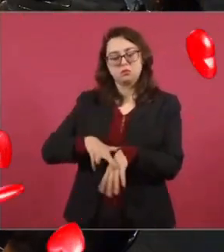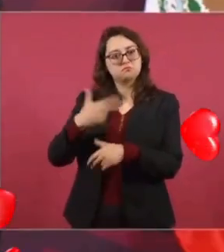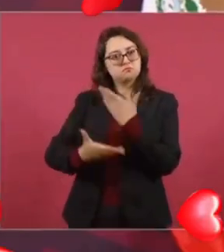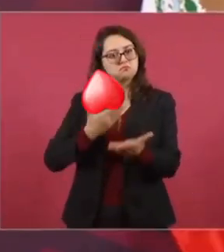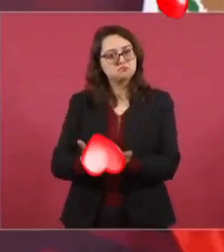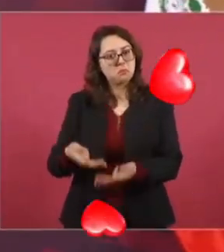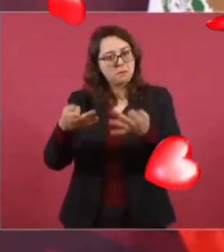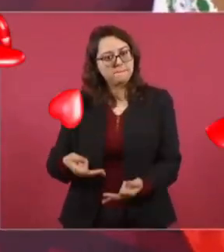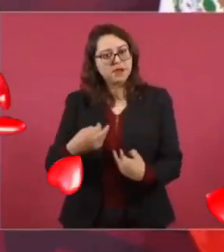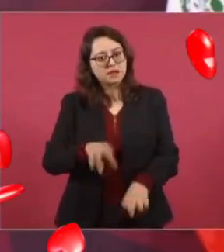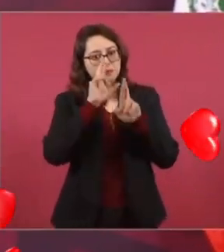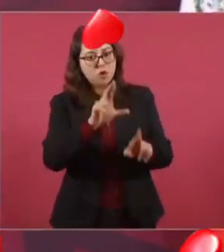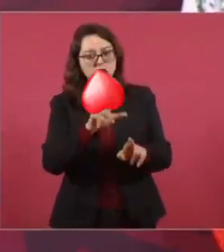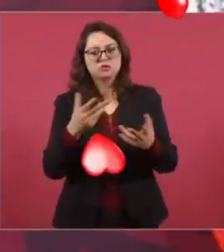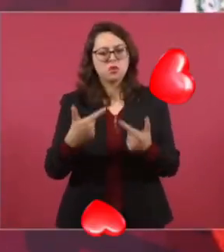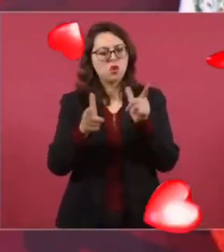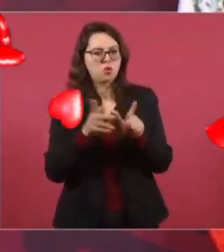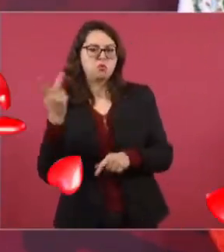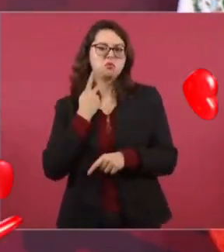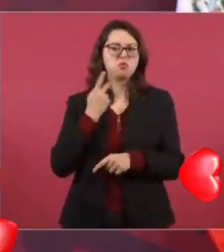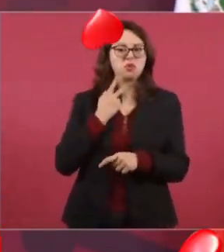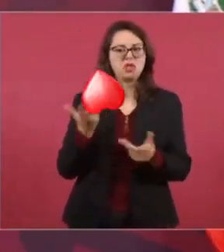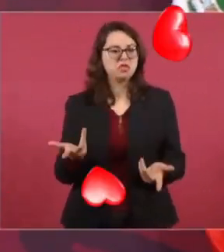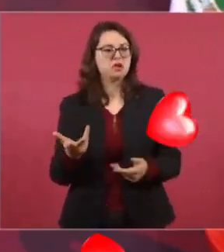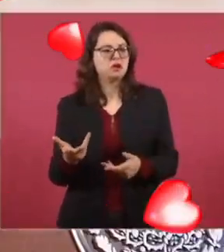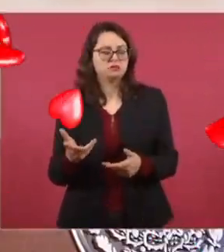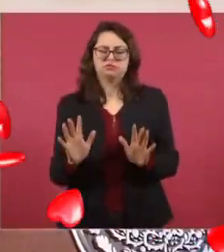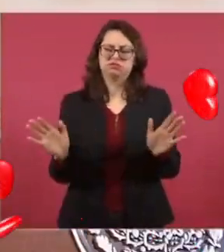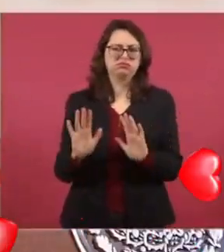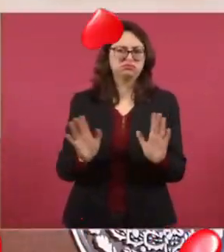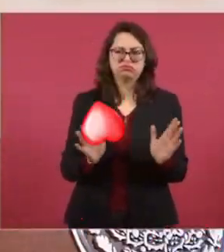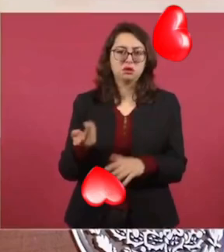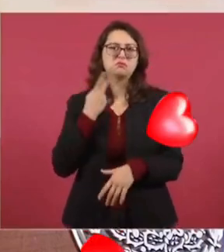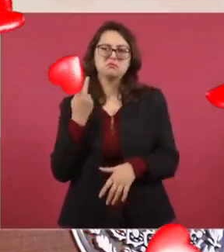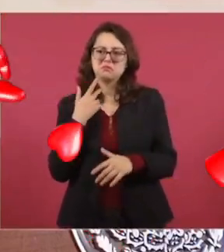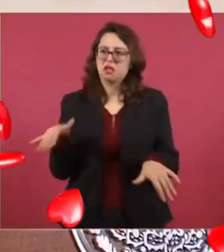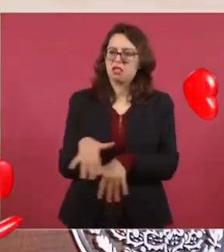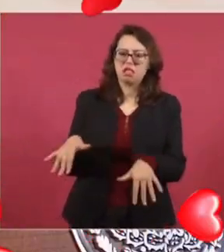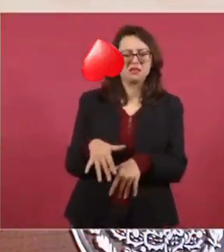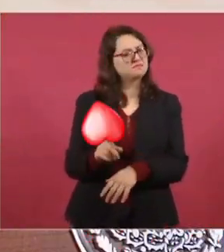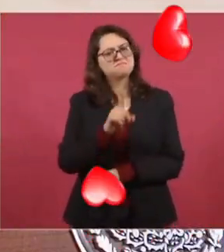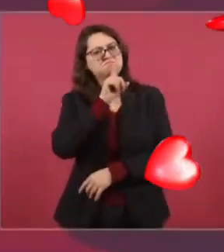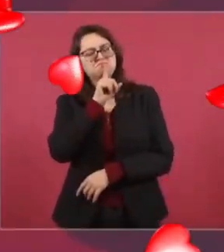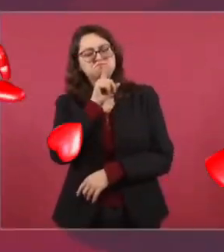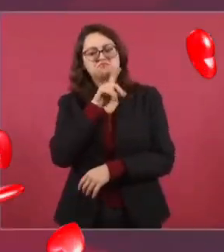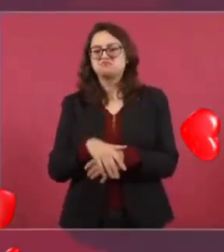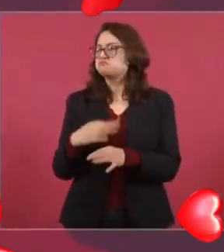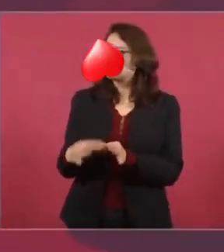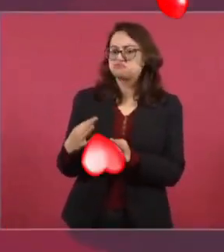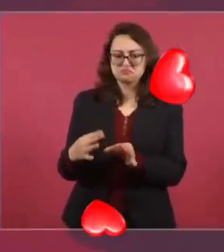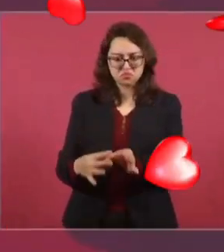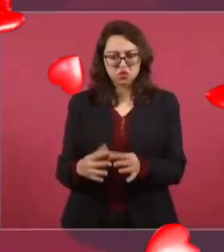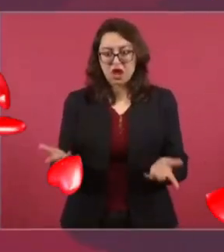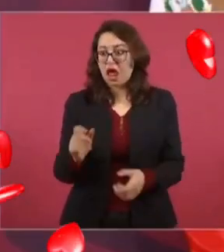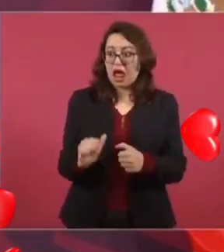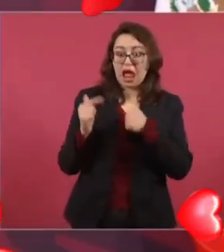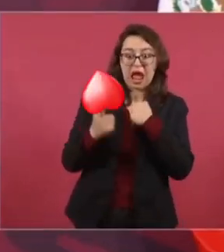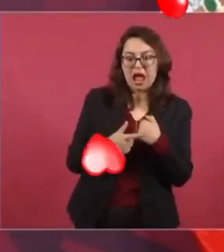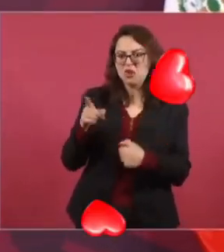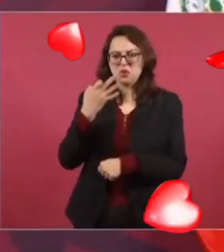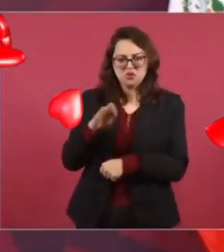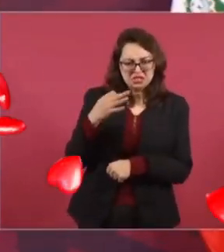No ha confundido las cosas, no ha hecho politiquería. Jamás una declaración